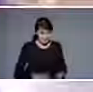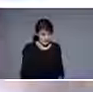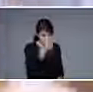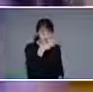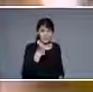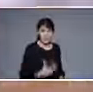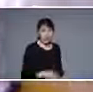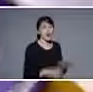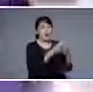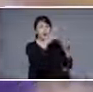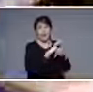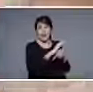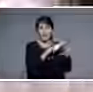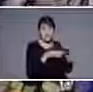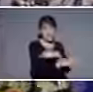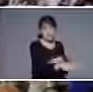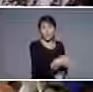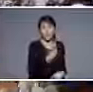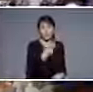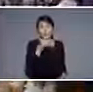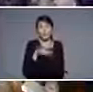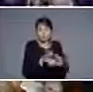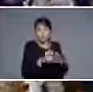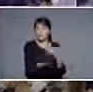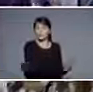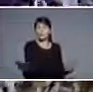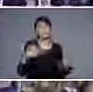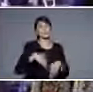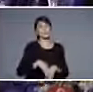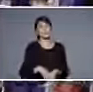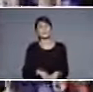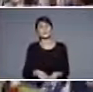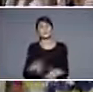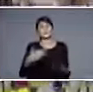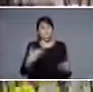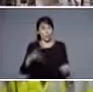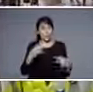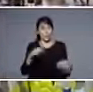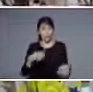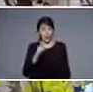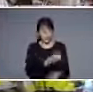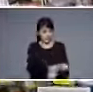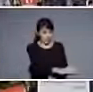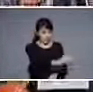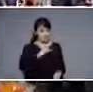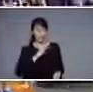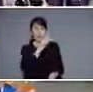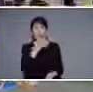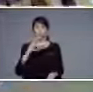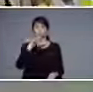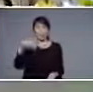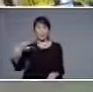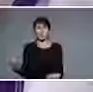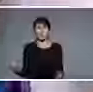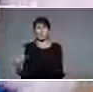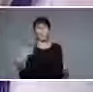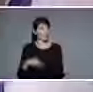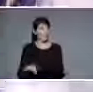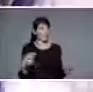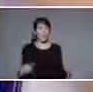estudie carrera, pues le faltan medios. Es normal cuando cobras de paro 400 euros.